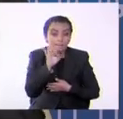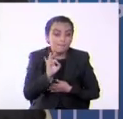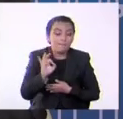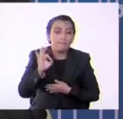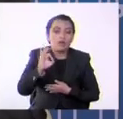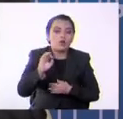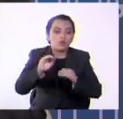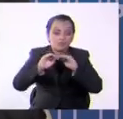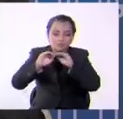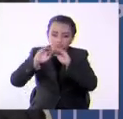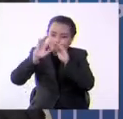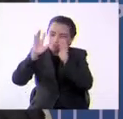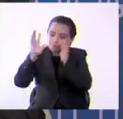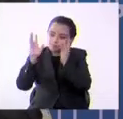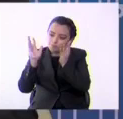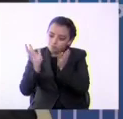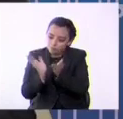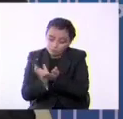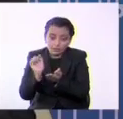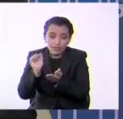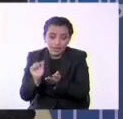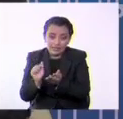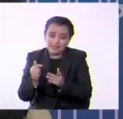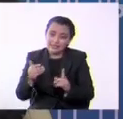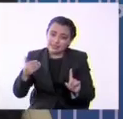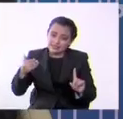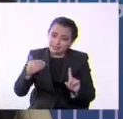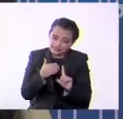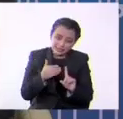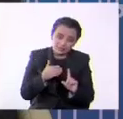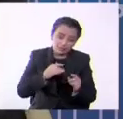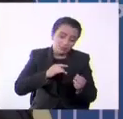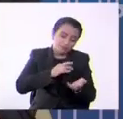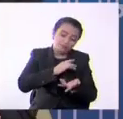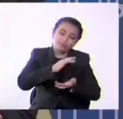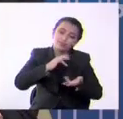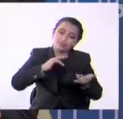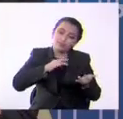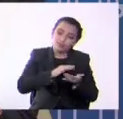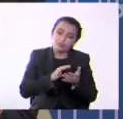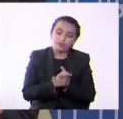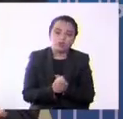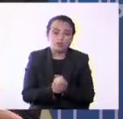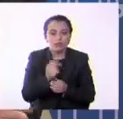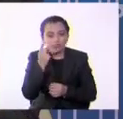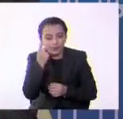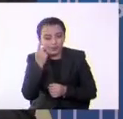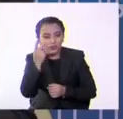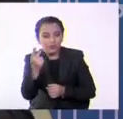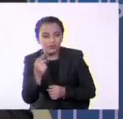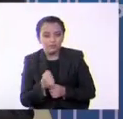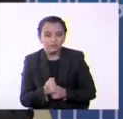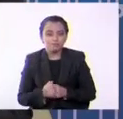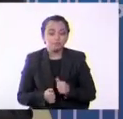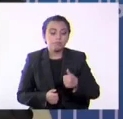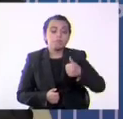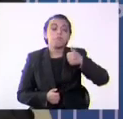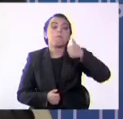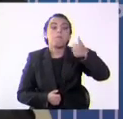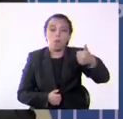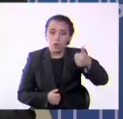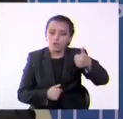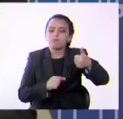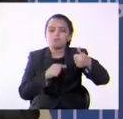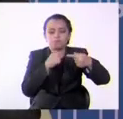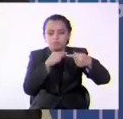globalización genera impactos. Y como hemos dicho, vamos a ver ventajas y vamos a contrastar con las desventajas que esta